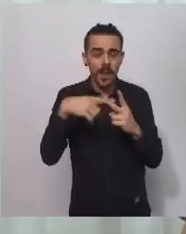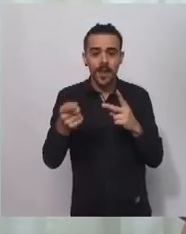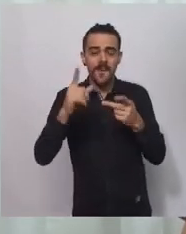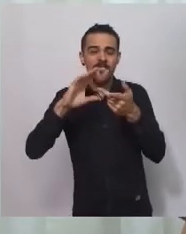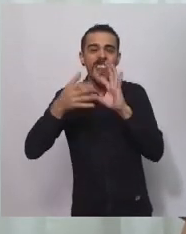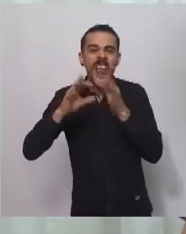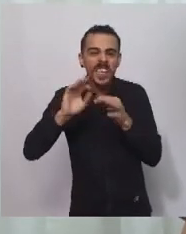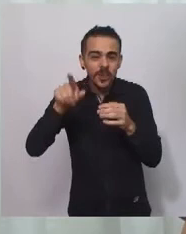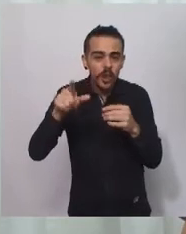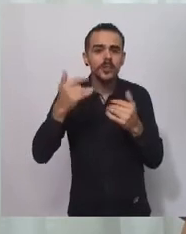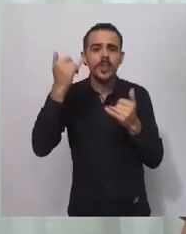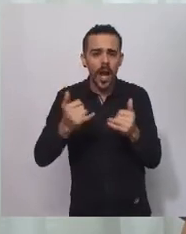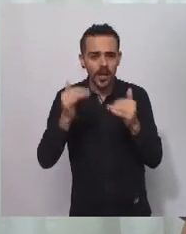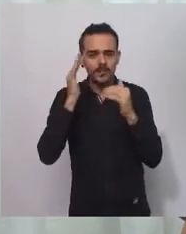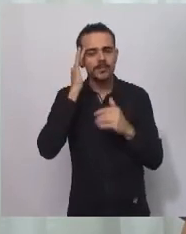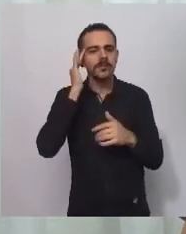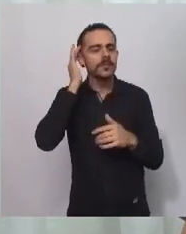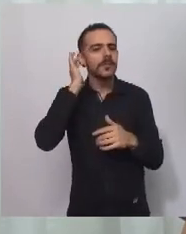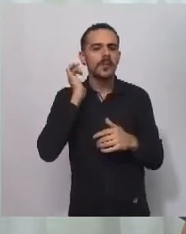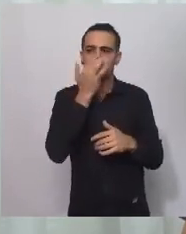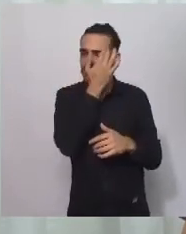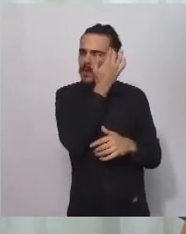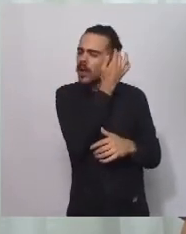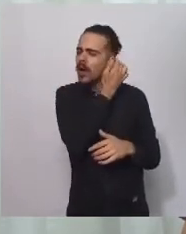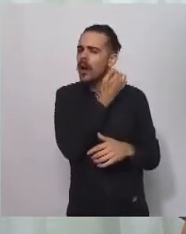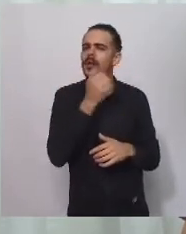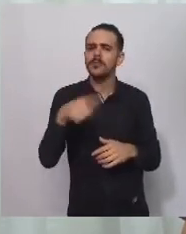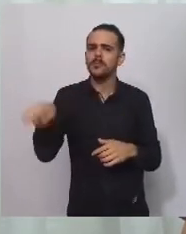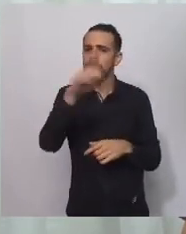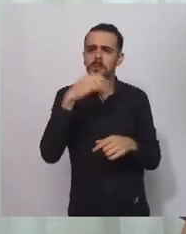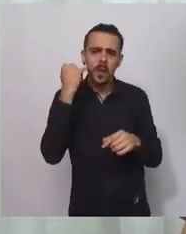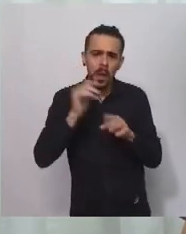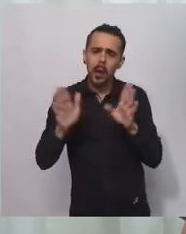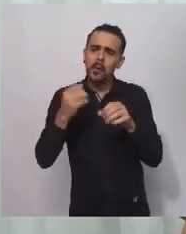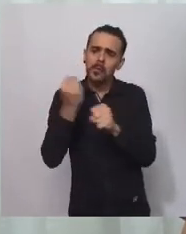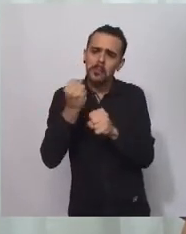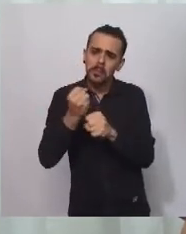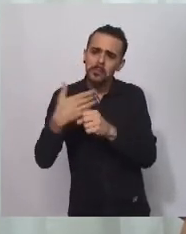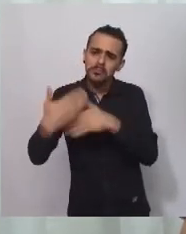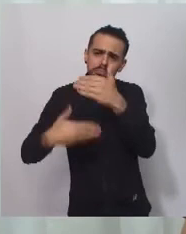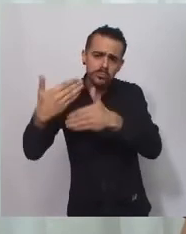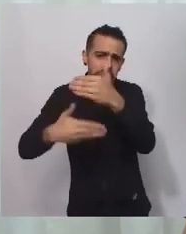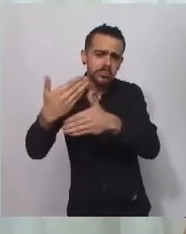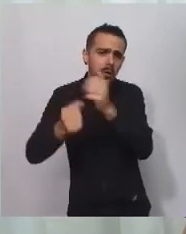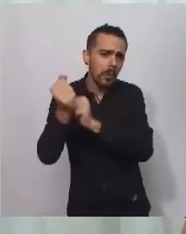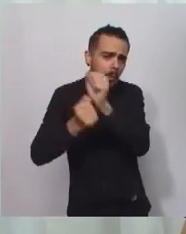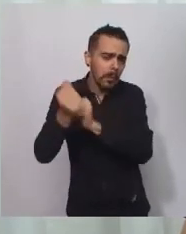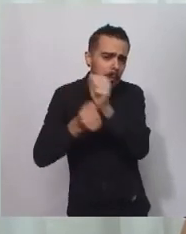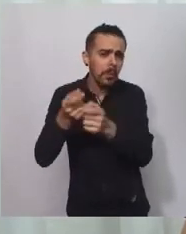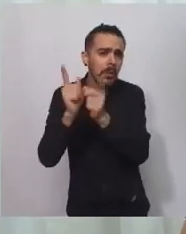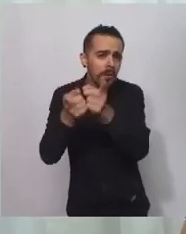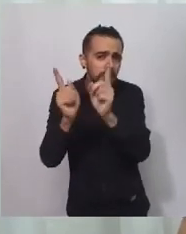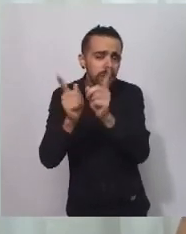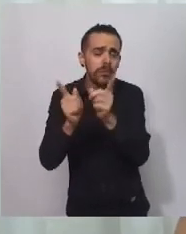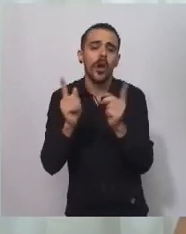se está desarrollando con normalidad y se están guardando todas las medidas medidas preventivas y